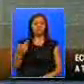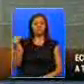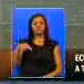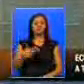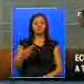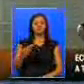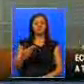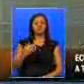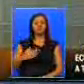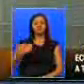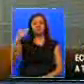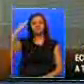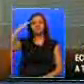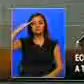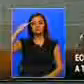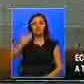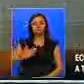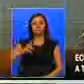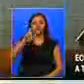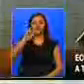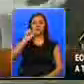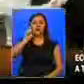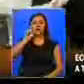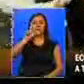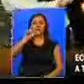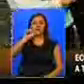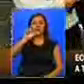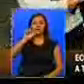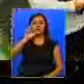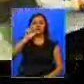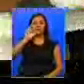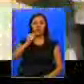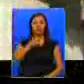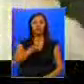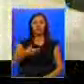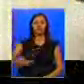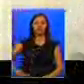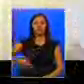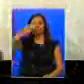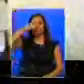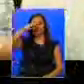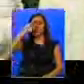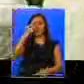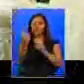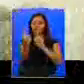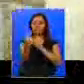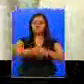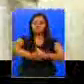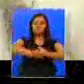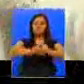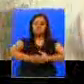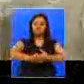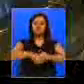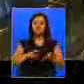el comandante Raúl Castro, presidente de la República de Cuba, presidente de la República Hermana de